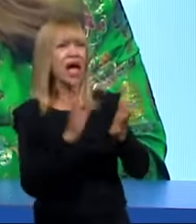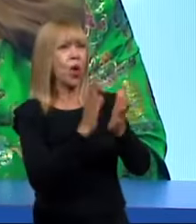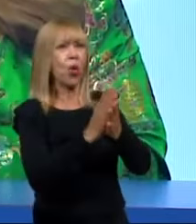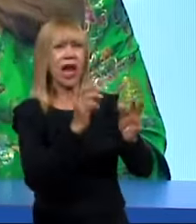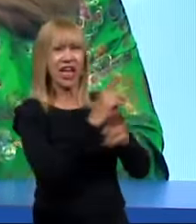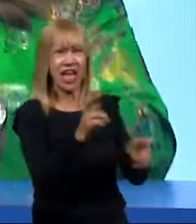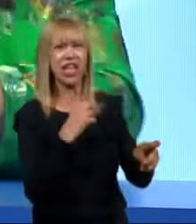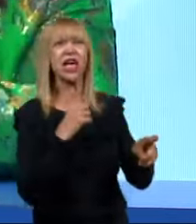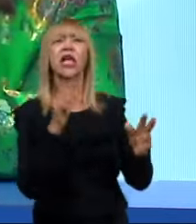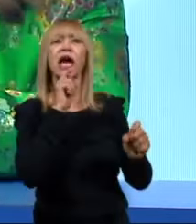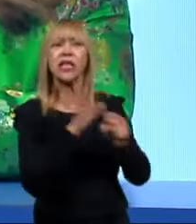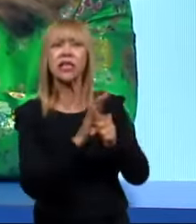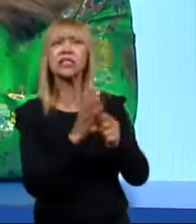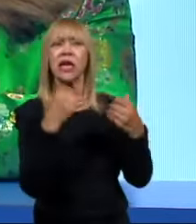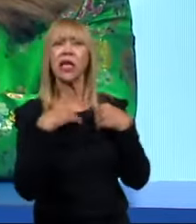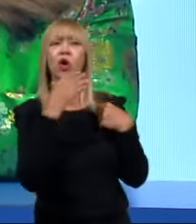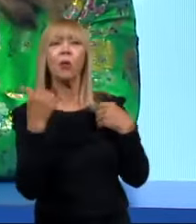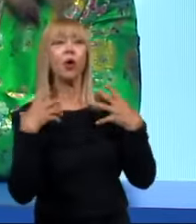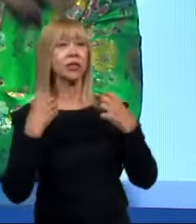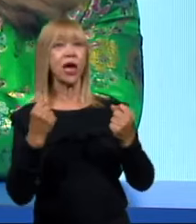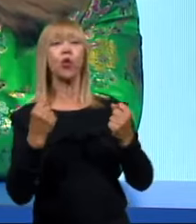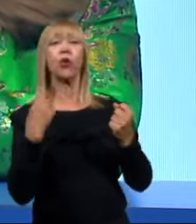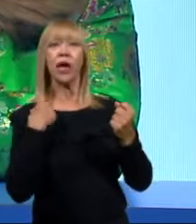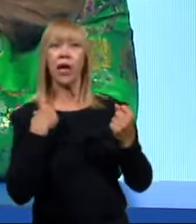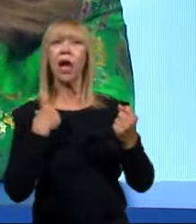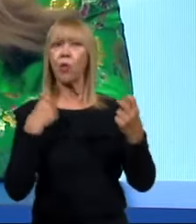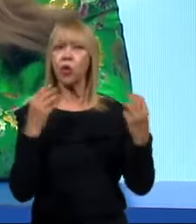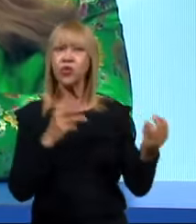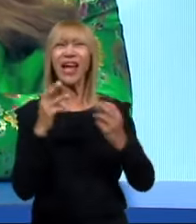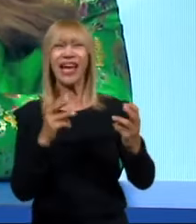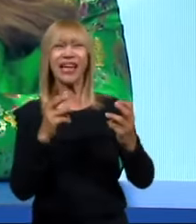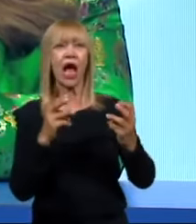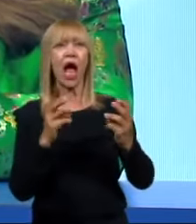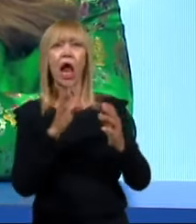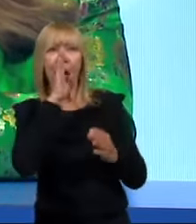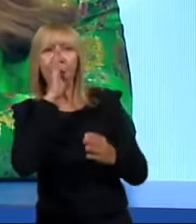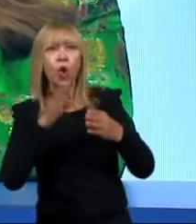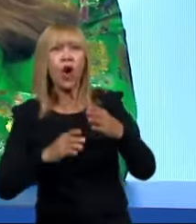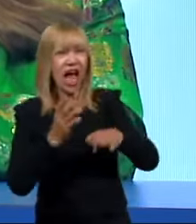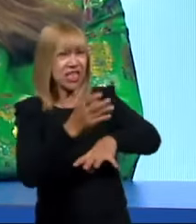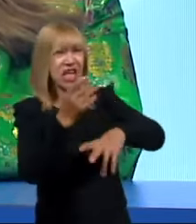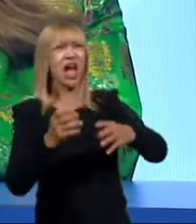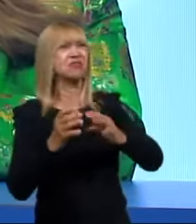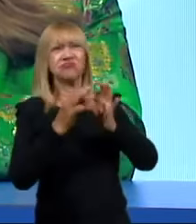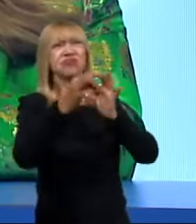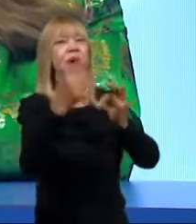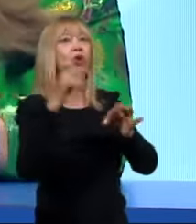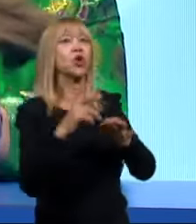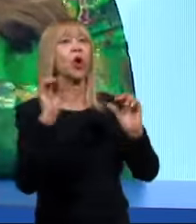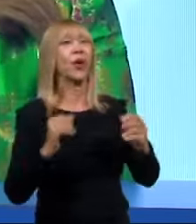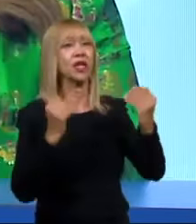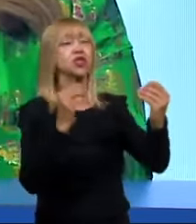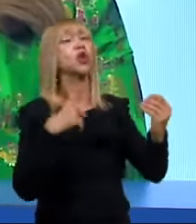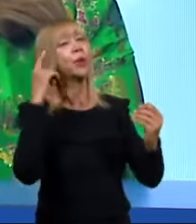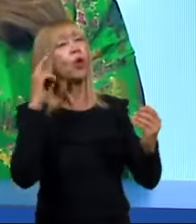día, que te garantice que tengas una mejor salud, que le hagamos una guerra directa a la burocracia para que Puerto Rico pueda echar para adelante. Yo